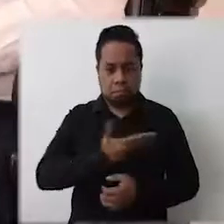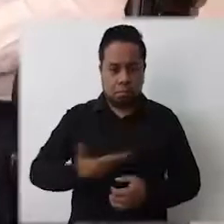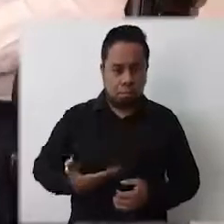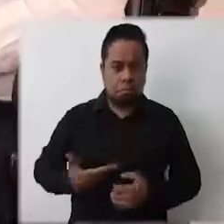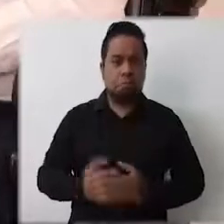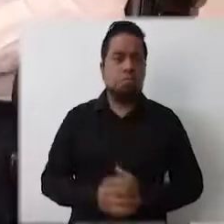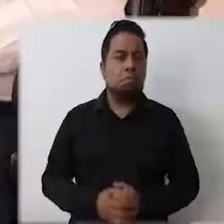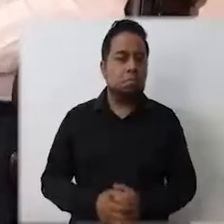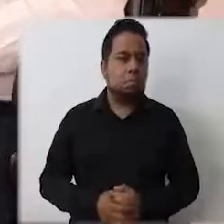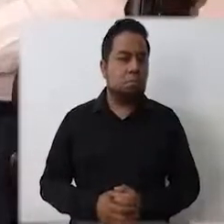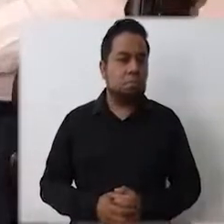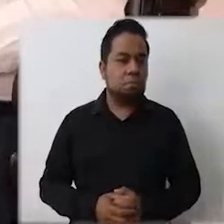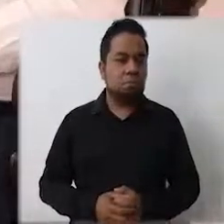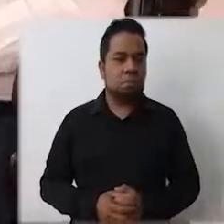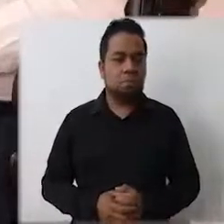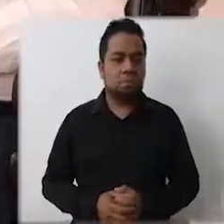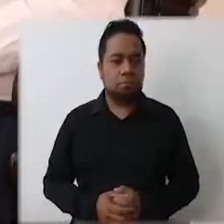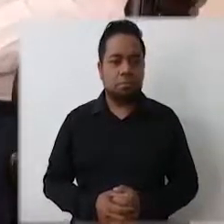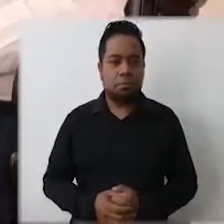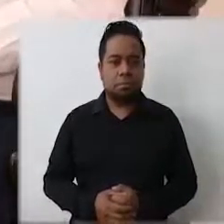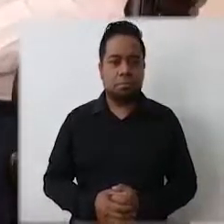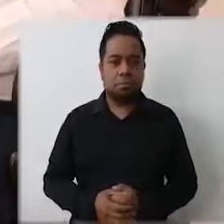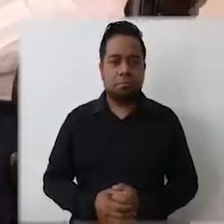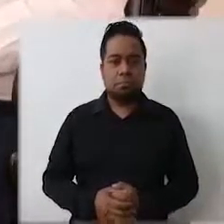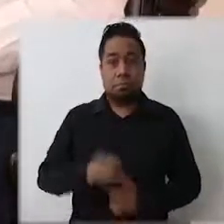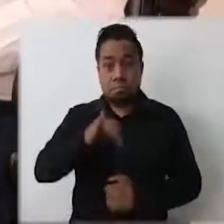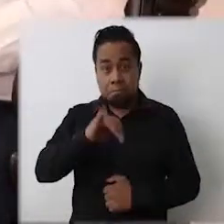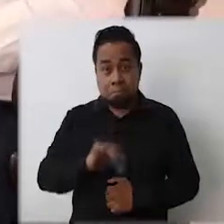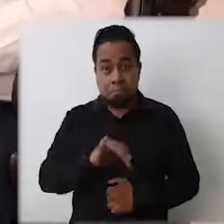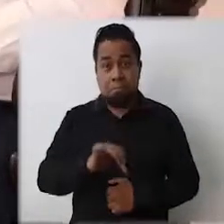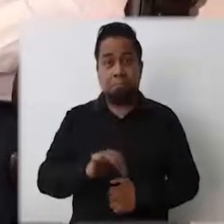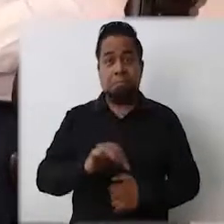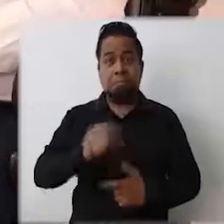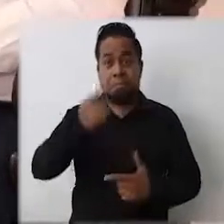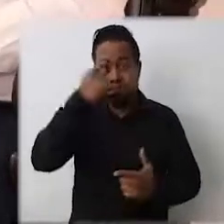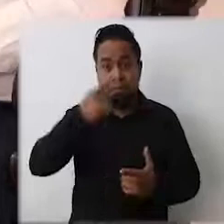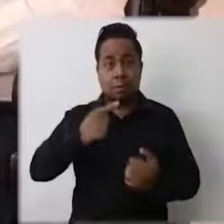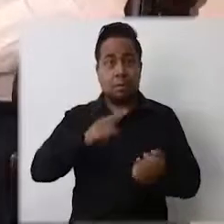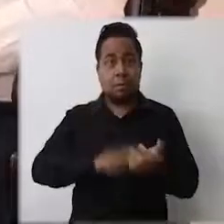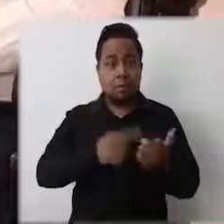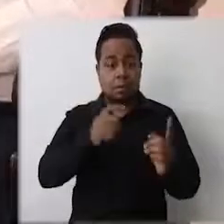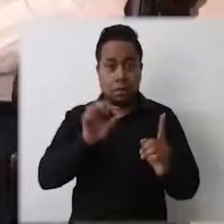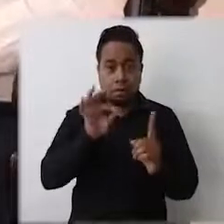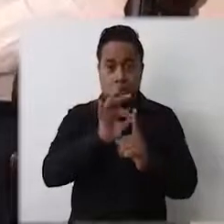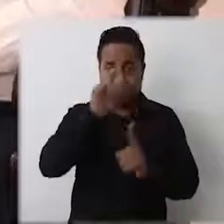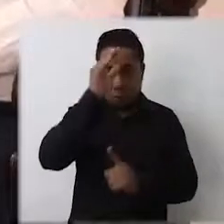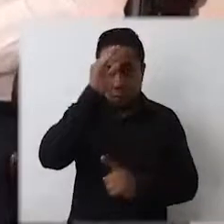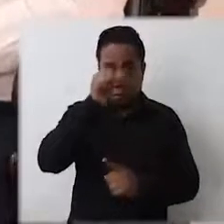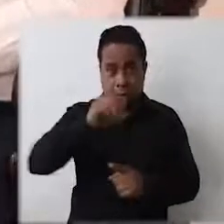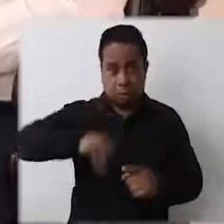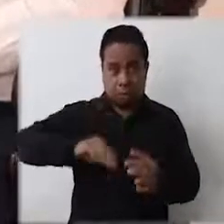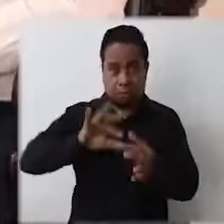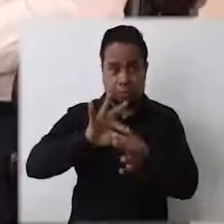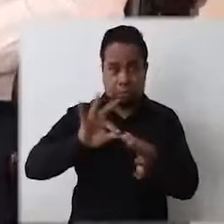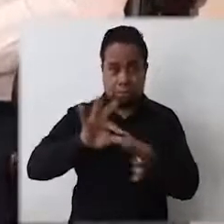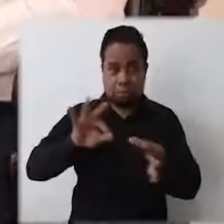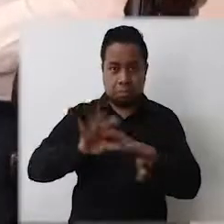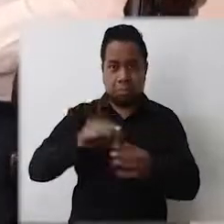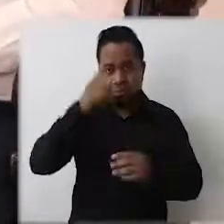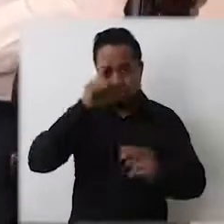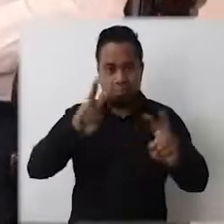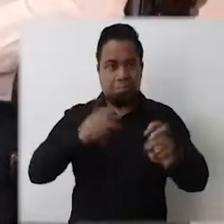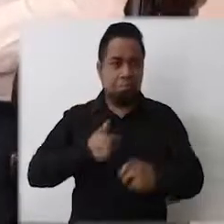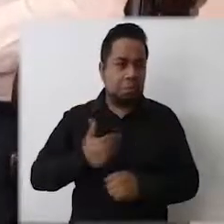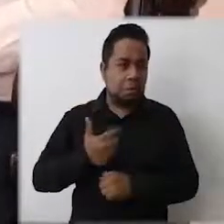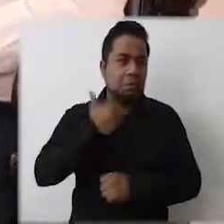concejales, presidente, que la propuesta que presento deviene precisamente al advertir que existen problemáticas latentes